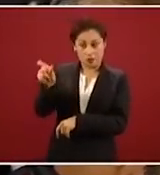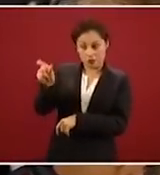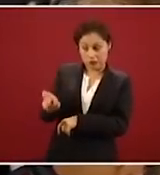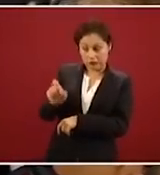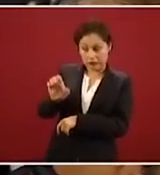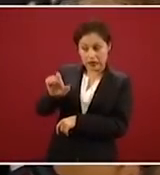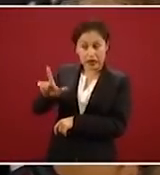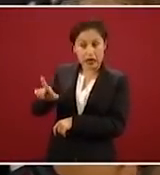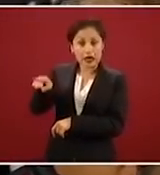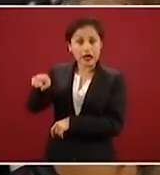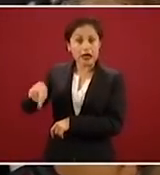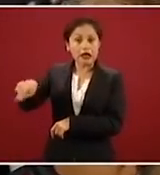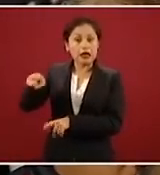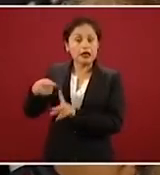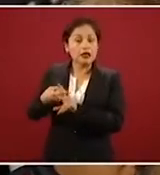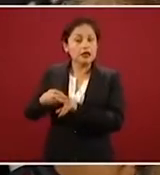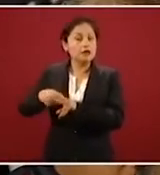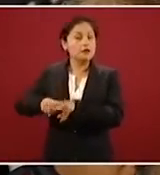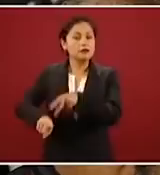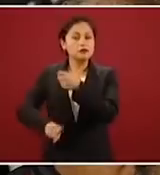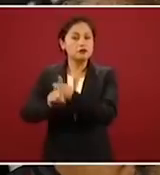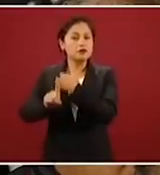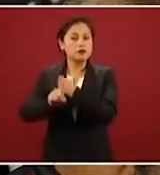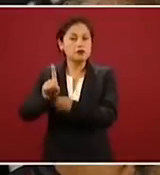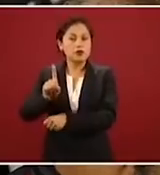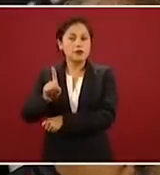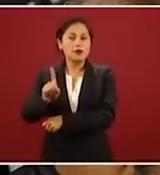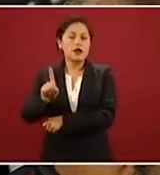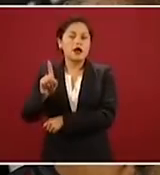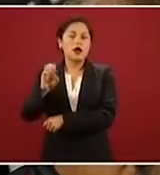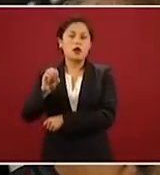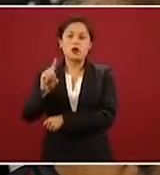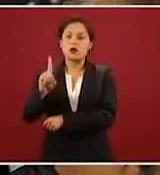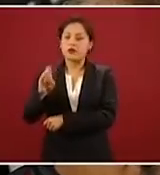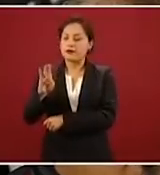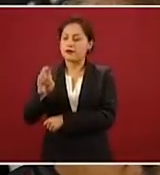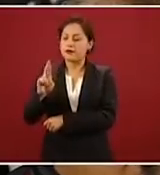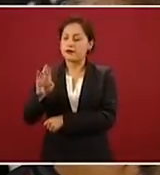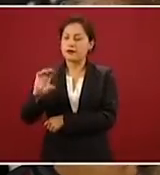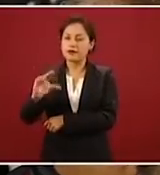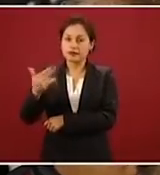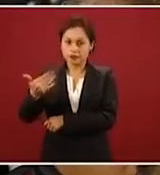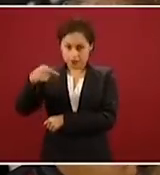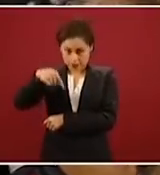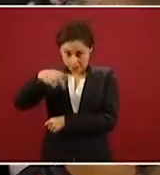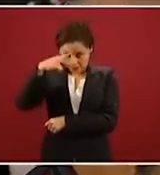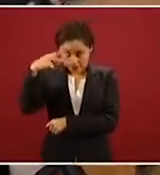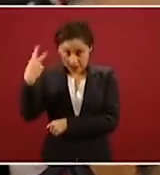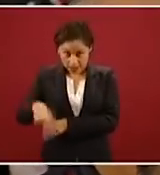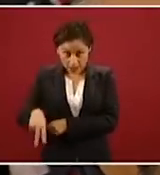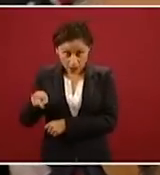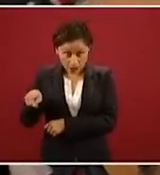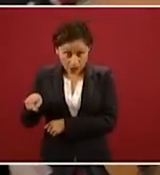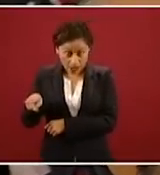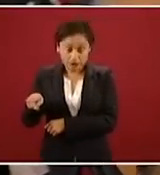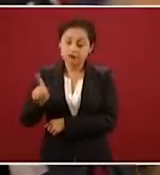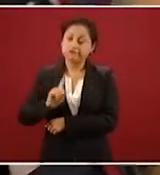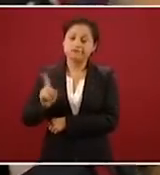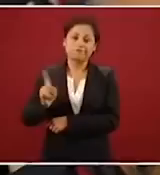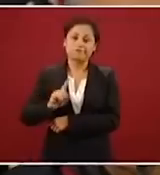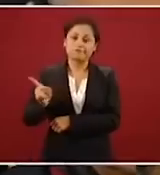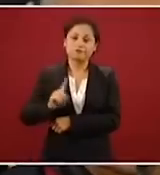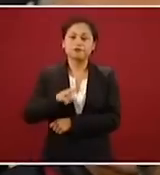corrupción de Odebrecht en México. Hay que recordar que, que